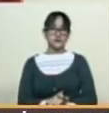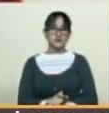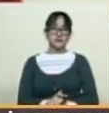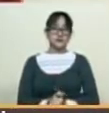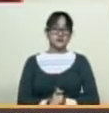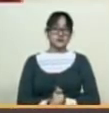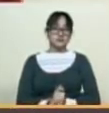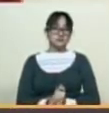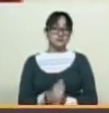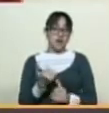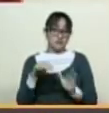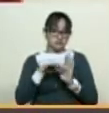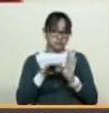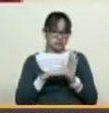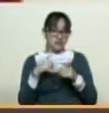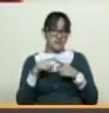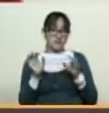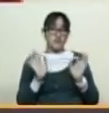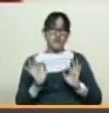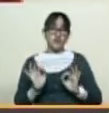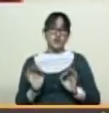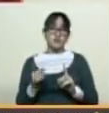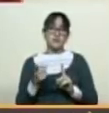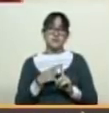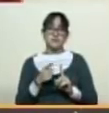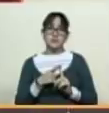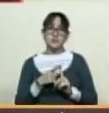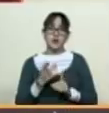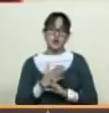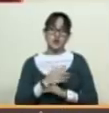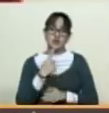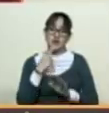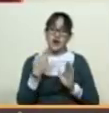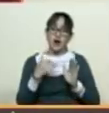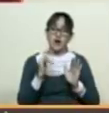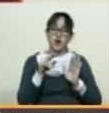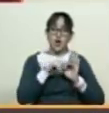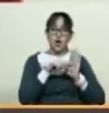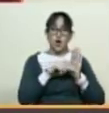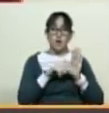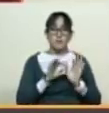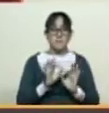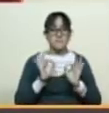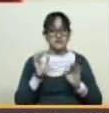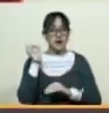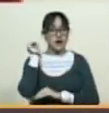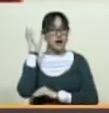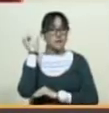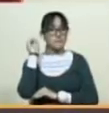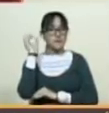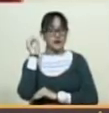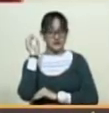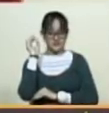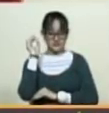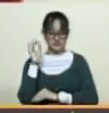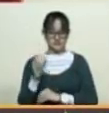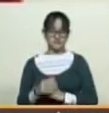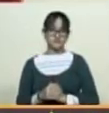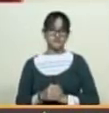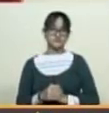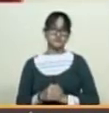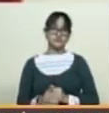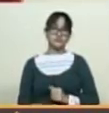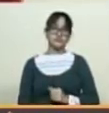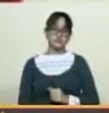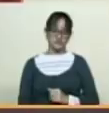tomado varias medidas. La primera, como dije, ya tenemos las normas especiales de campaña. Asimismo, vamos a